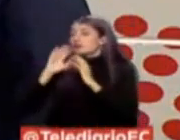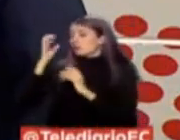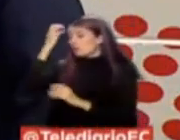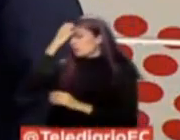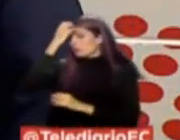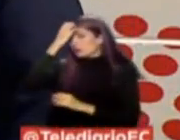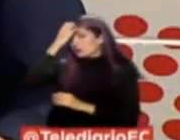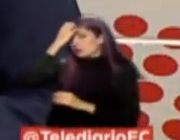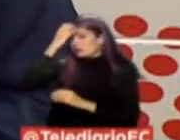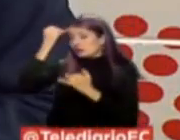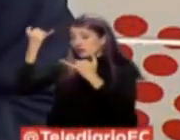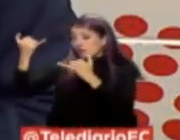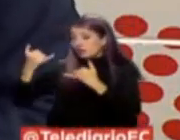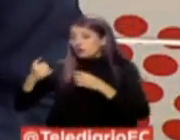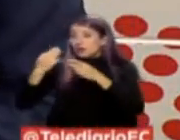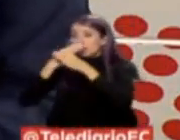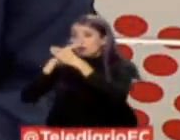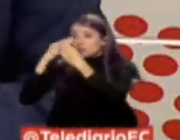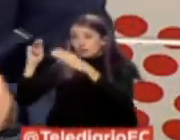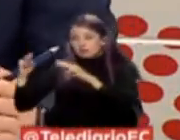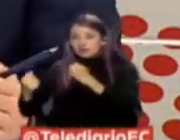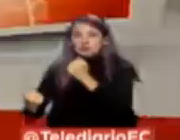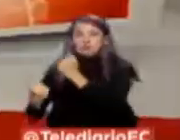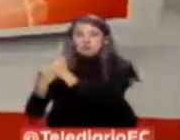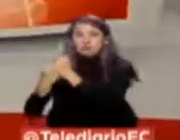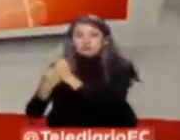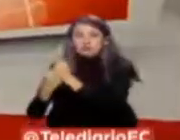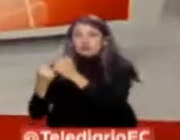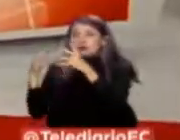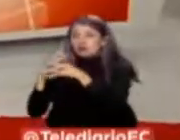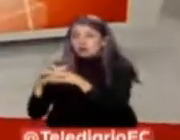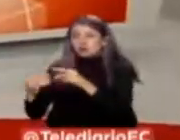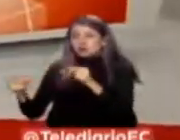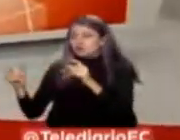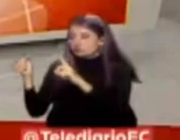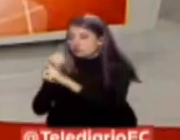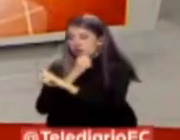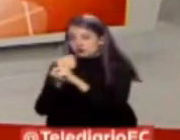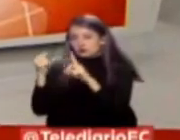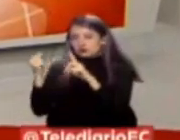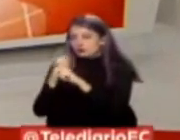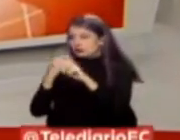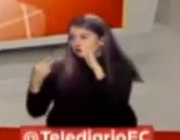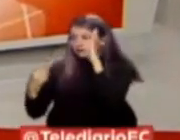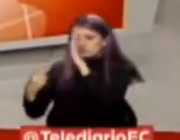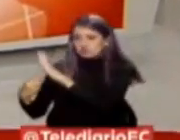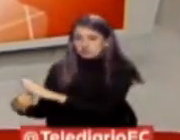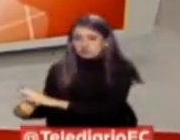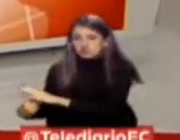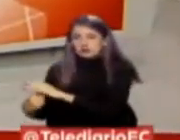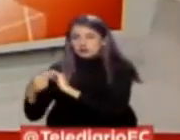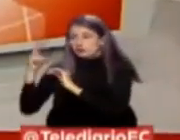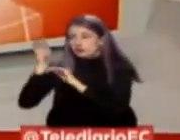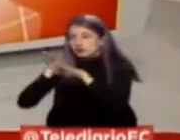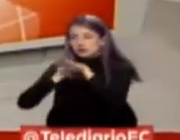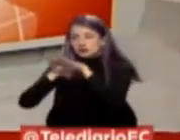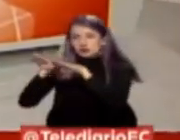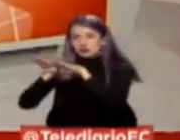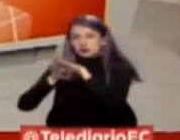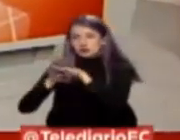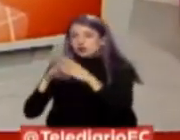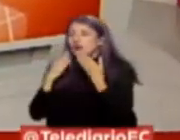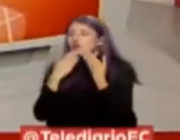¿cuál es el acto pedagógico que el gobierno está impulsando en torno a este brote de violencia en xenófoba en Imbabura, en